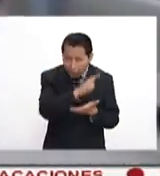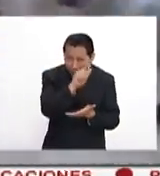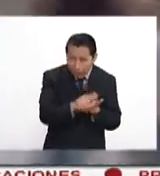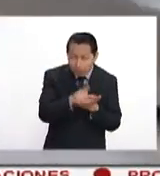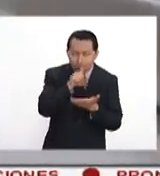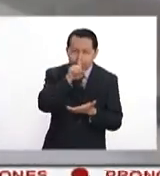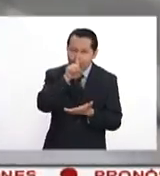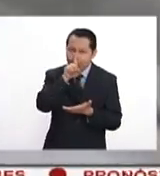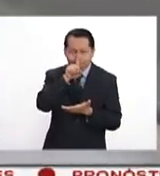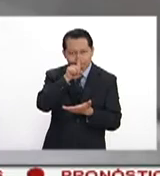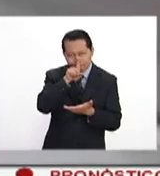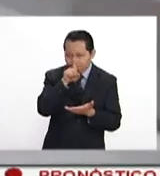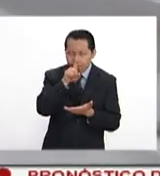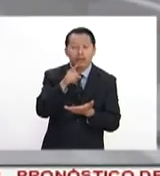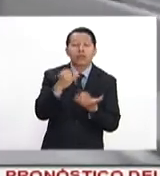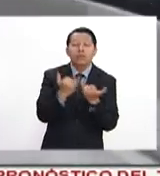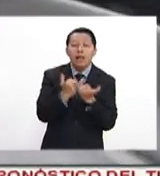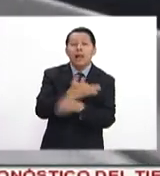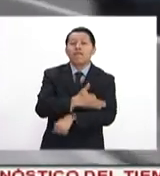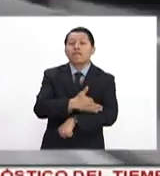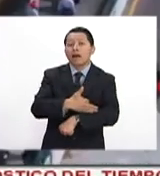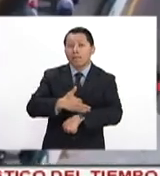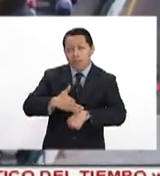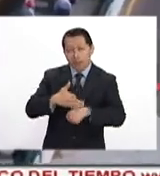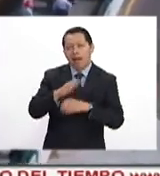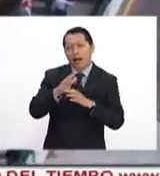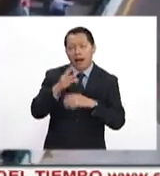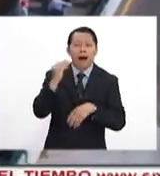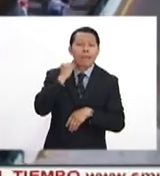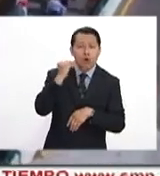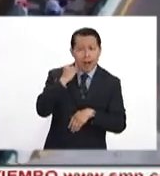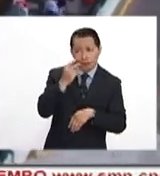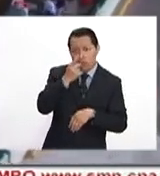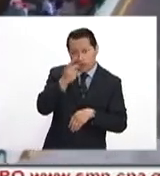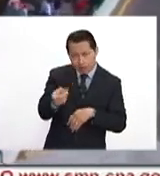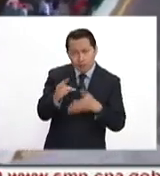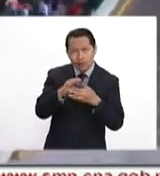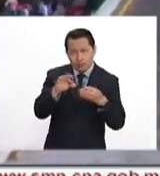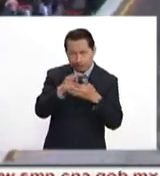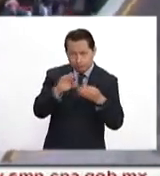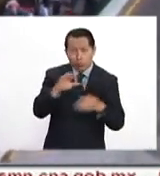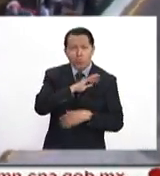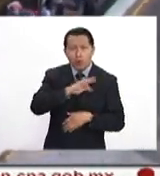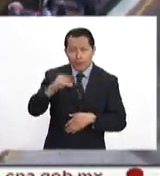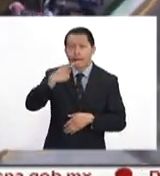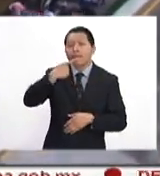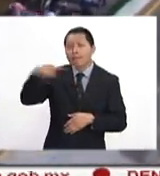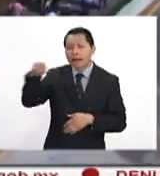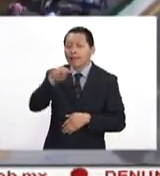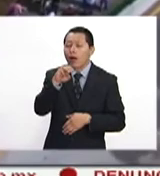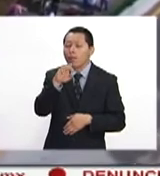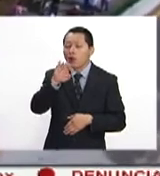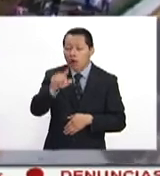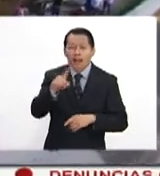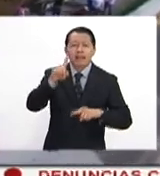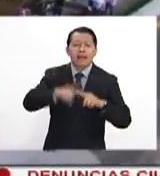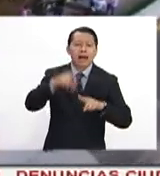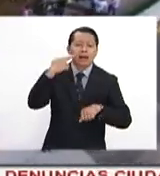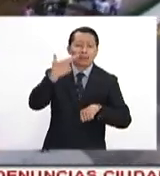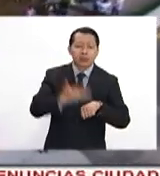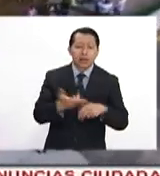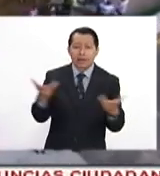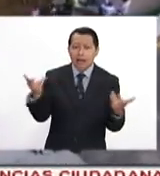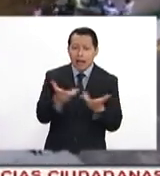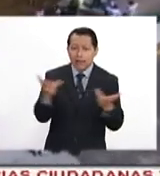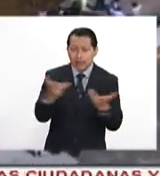legal. Además, señalaron que la familia lo ha instruido para iniciar una demanda moral contra quienes resulten responsables del